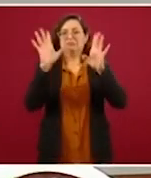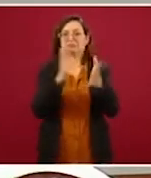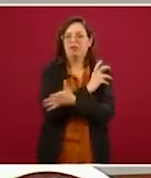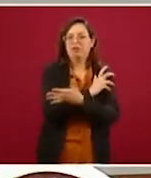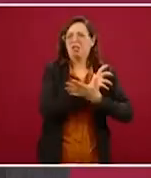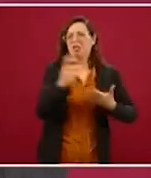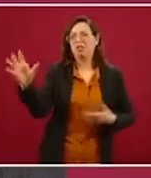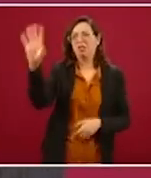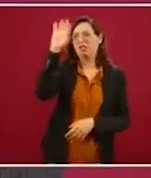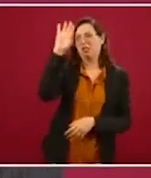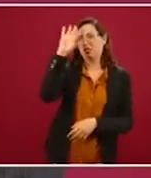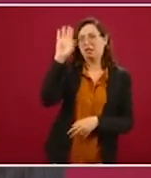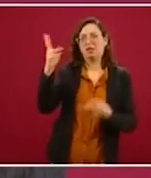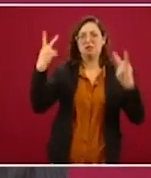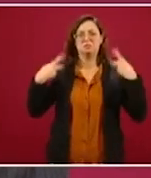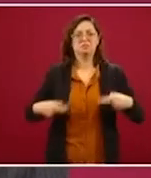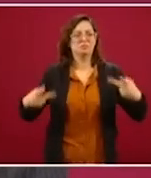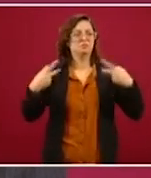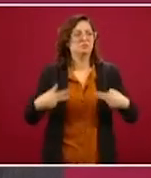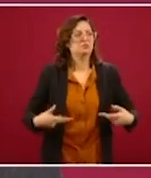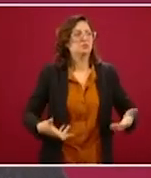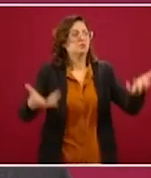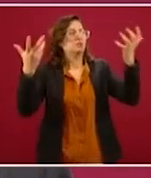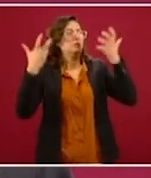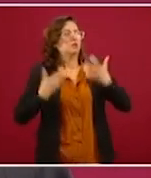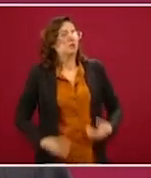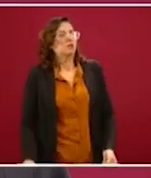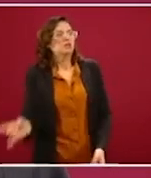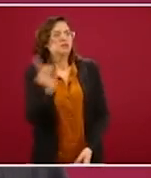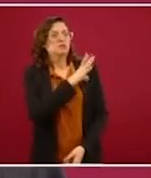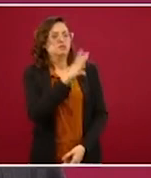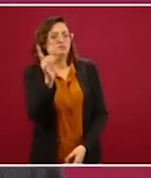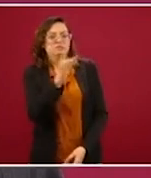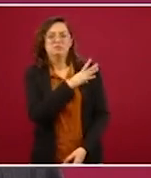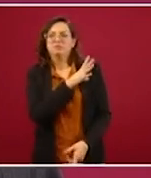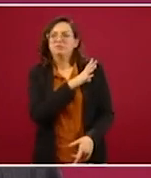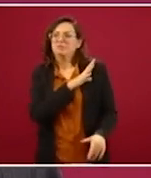colectiva de miedo, de temor,